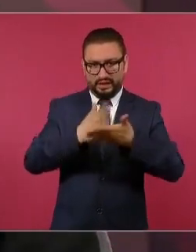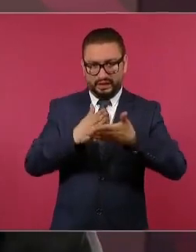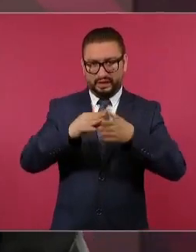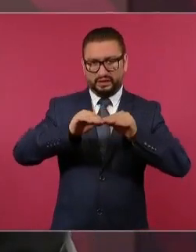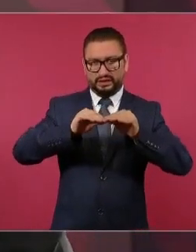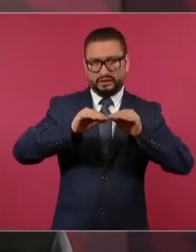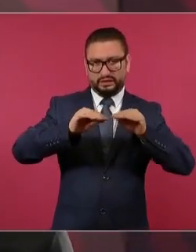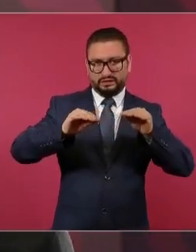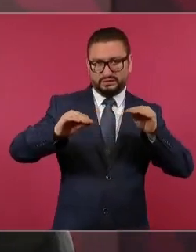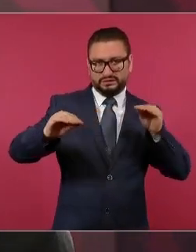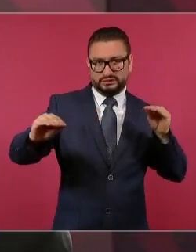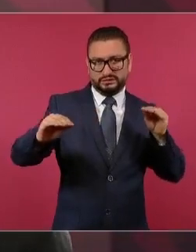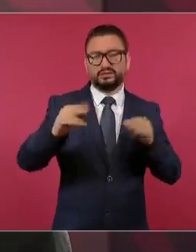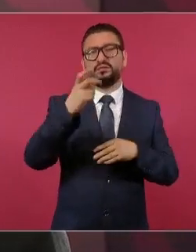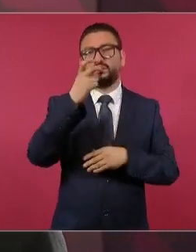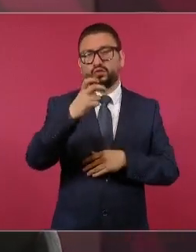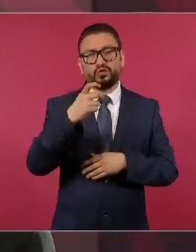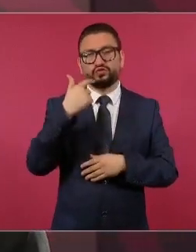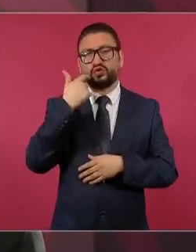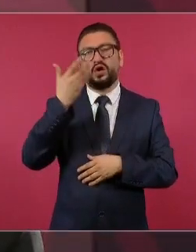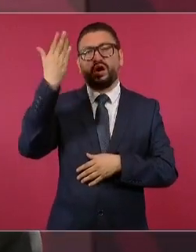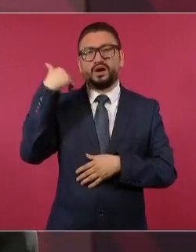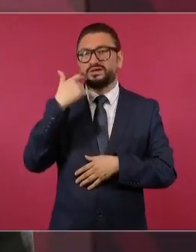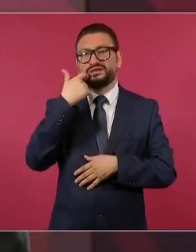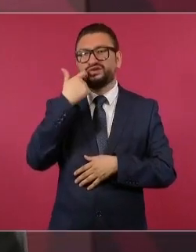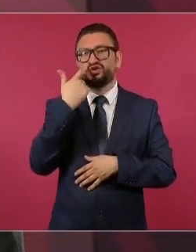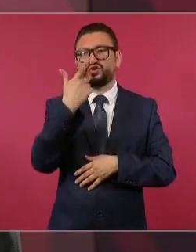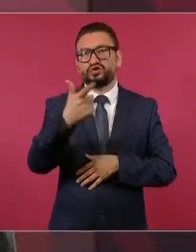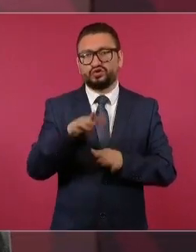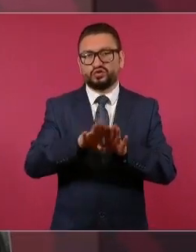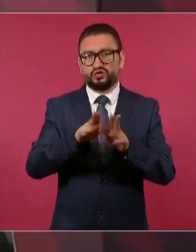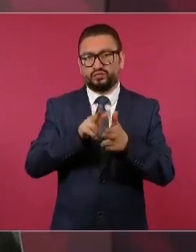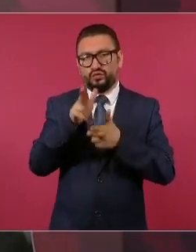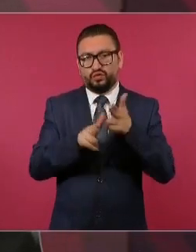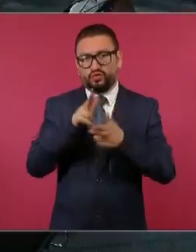se construyeran ferrocarriles hacia el norte.